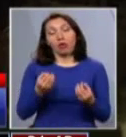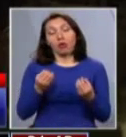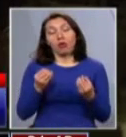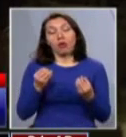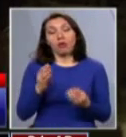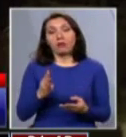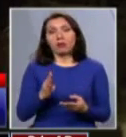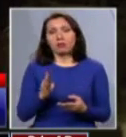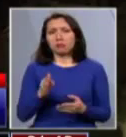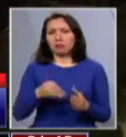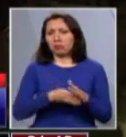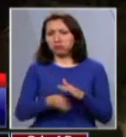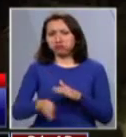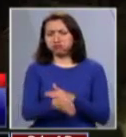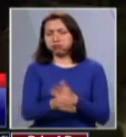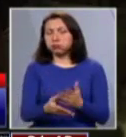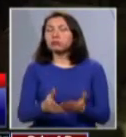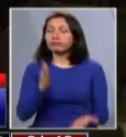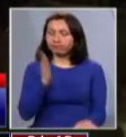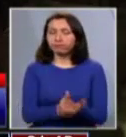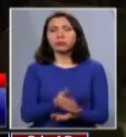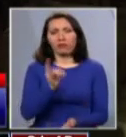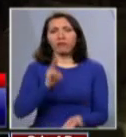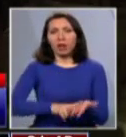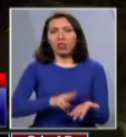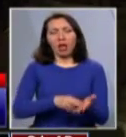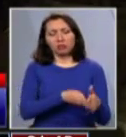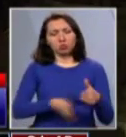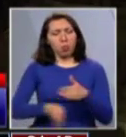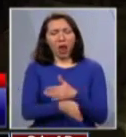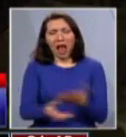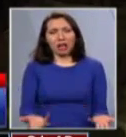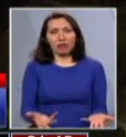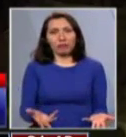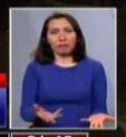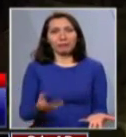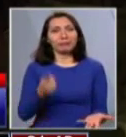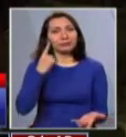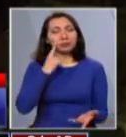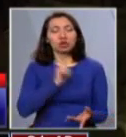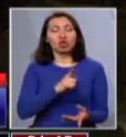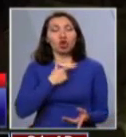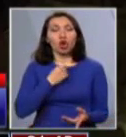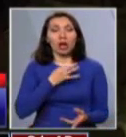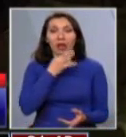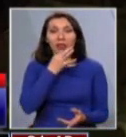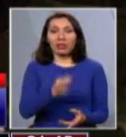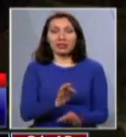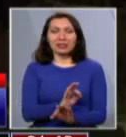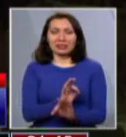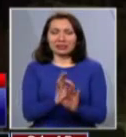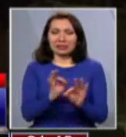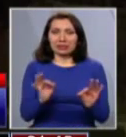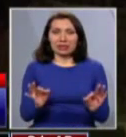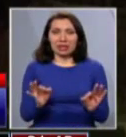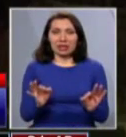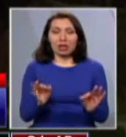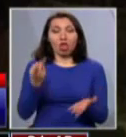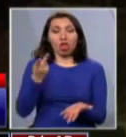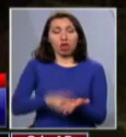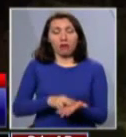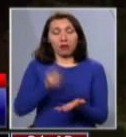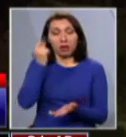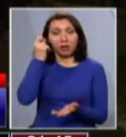absolutamente irregular absolutamente irregular pero y en eso no quiero tener absolutamente ninguna doble